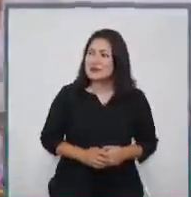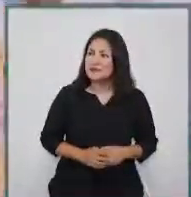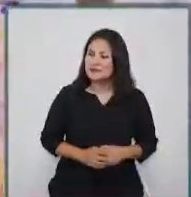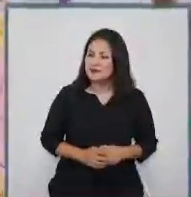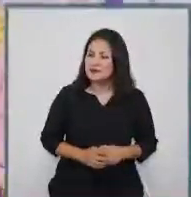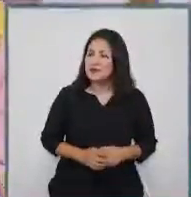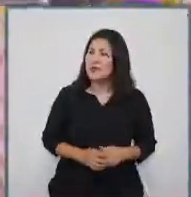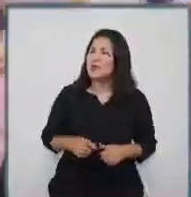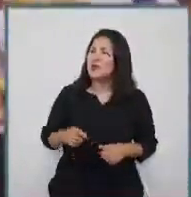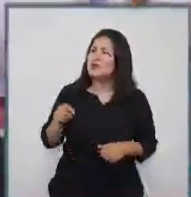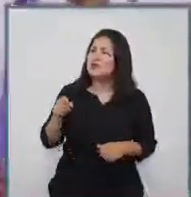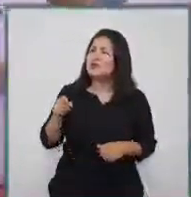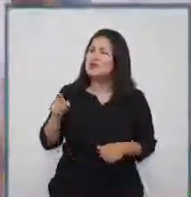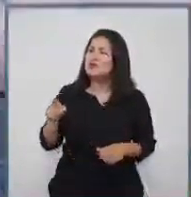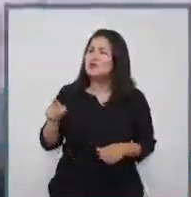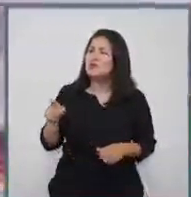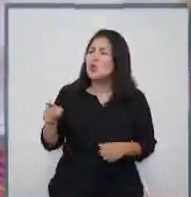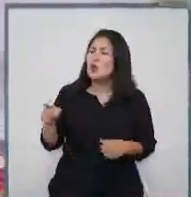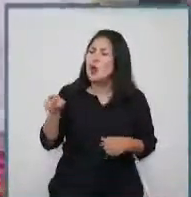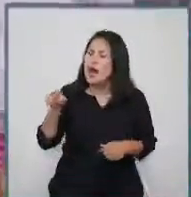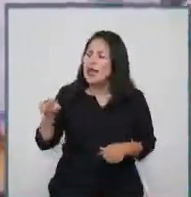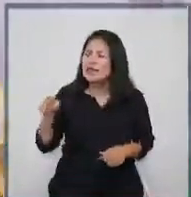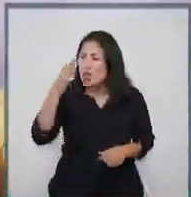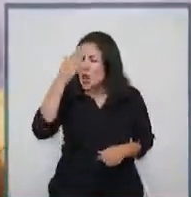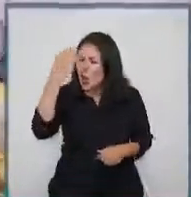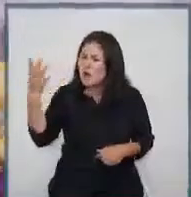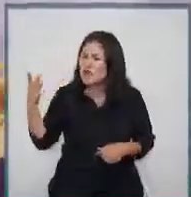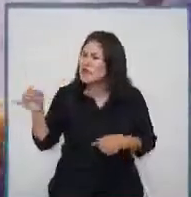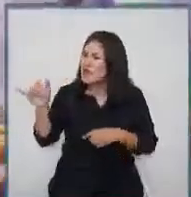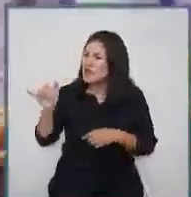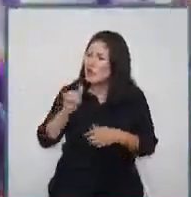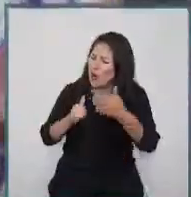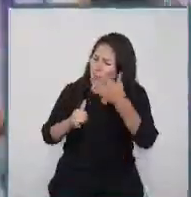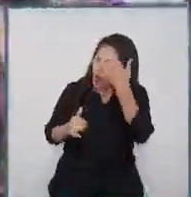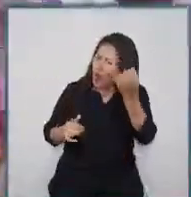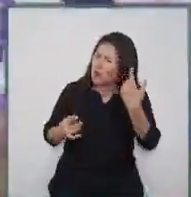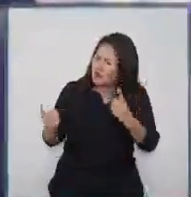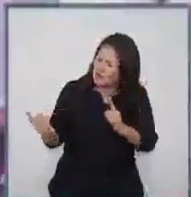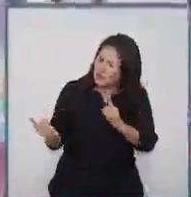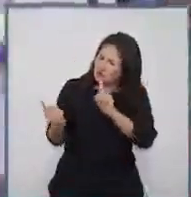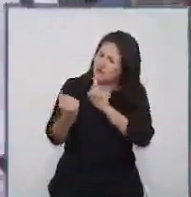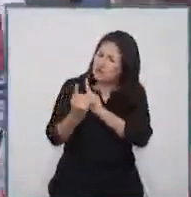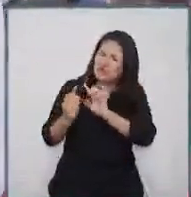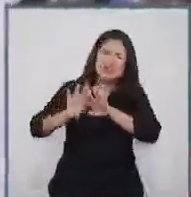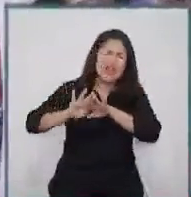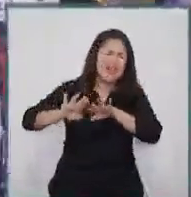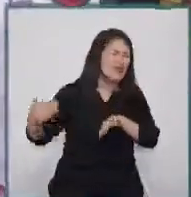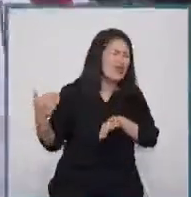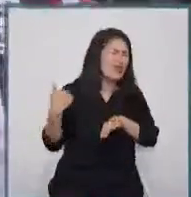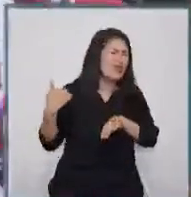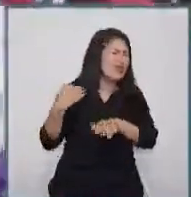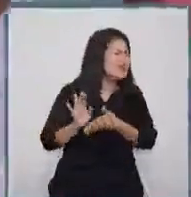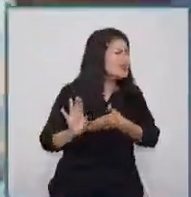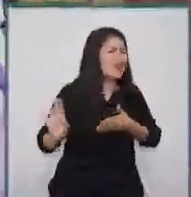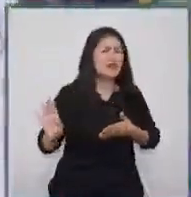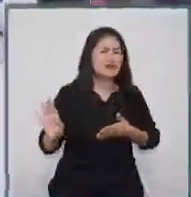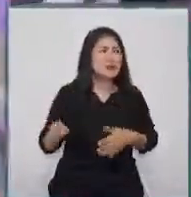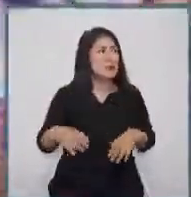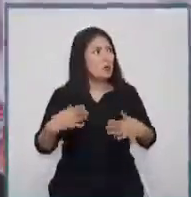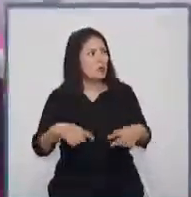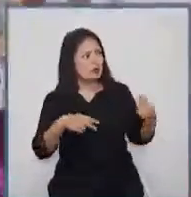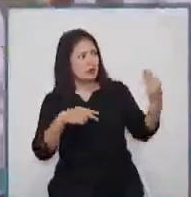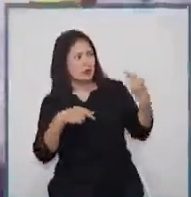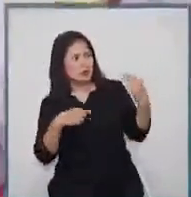mí. Con cantos, con cantos. No pretendas volver a